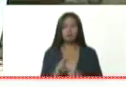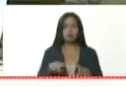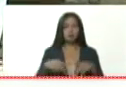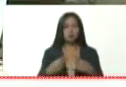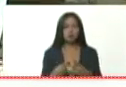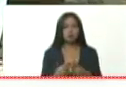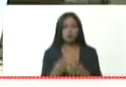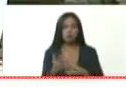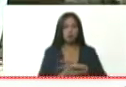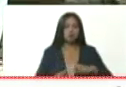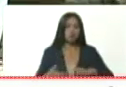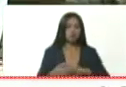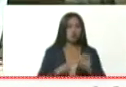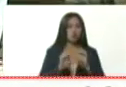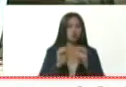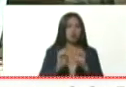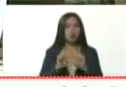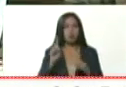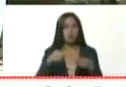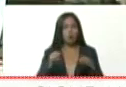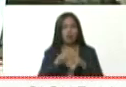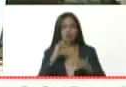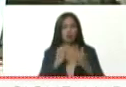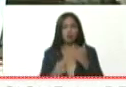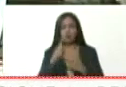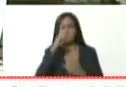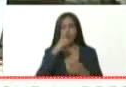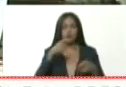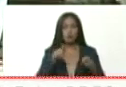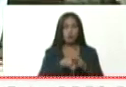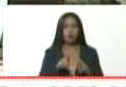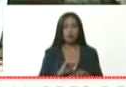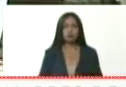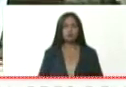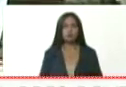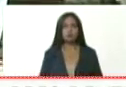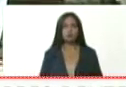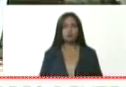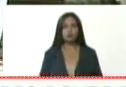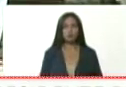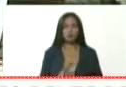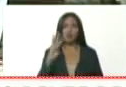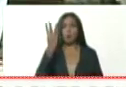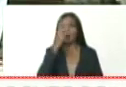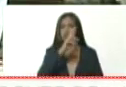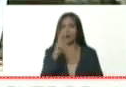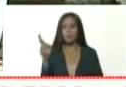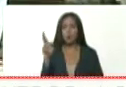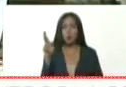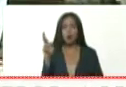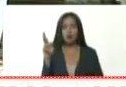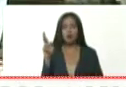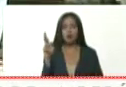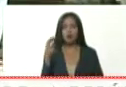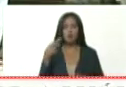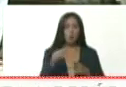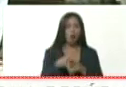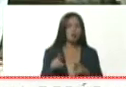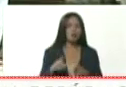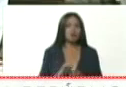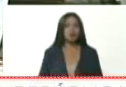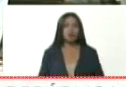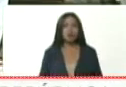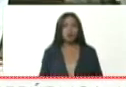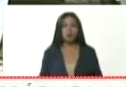el desastre educativo de los últimos años de la cuarta república del neoliberalismo salvaje